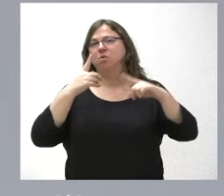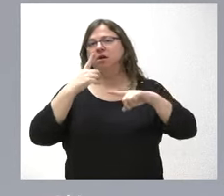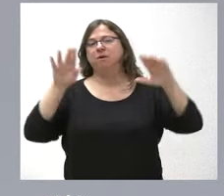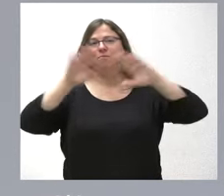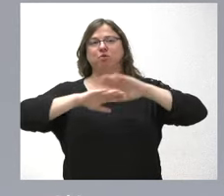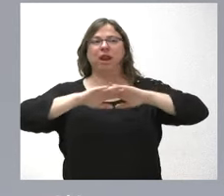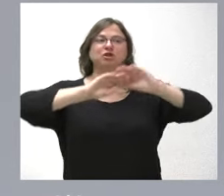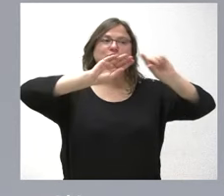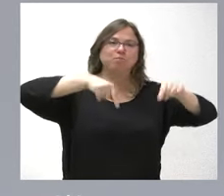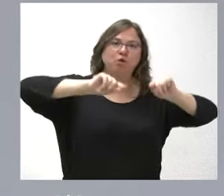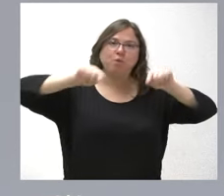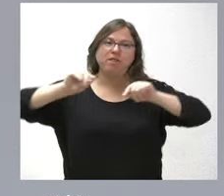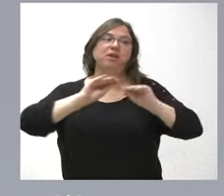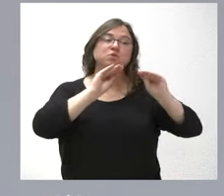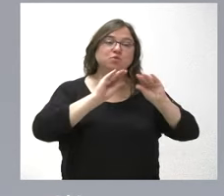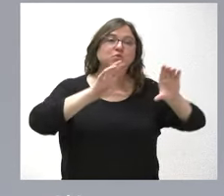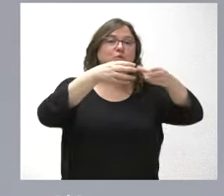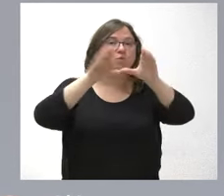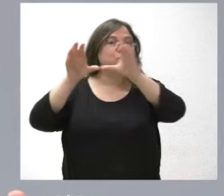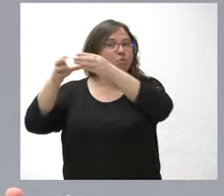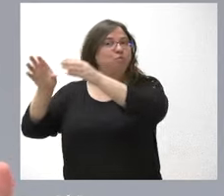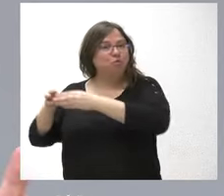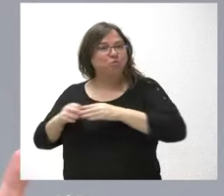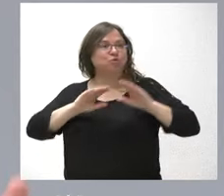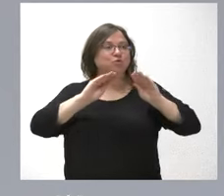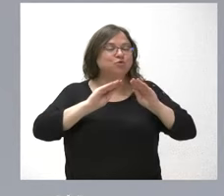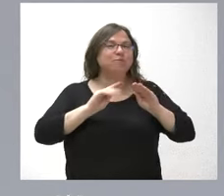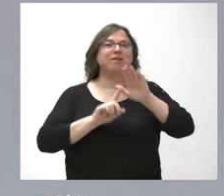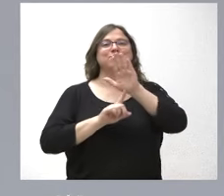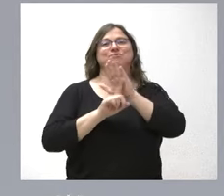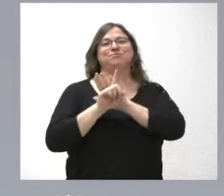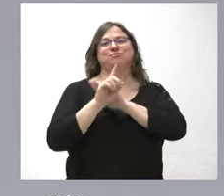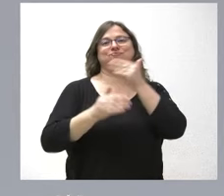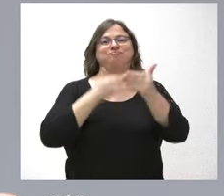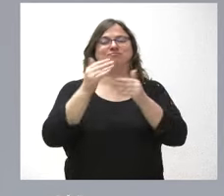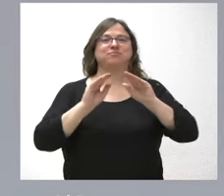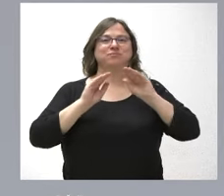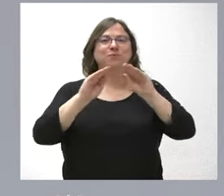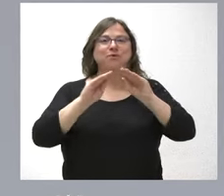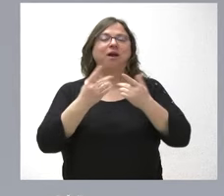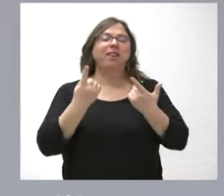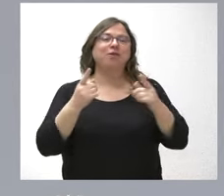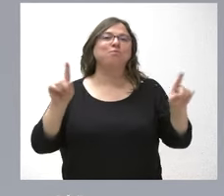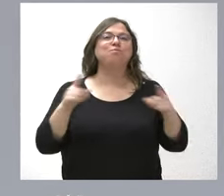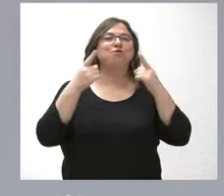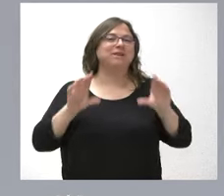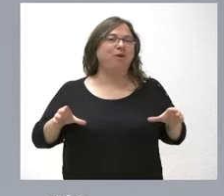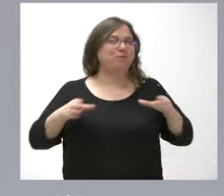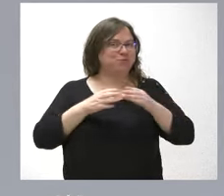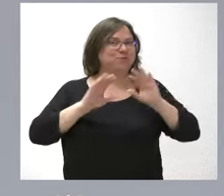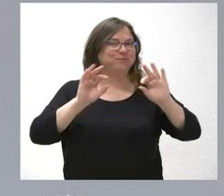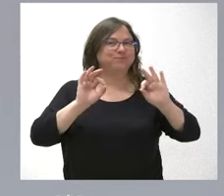cada provincia, aquellos grupos con la finalidad de incentivar también su desarrollo y su potenciación, aquellos grupos musicales